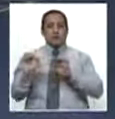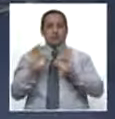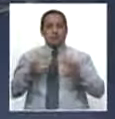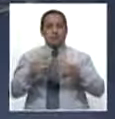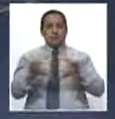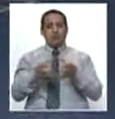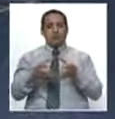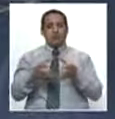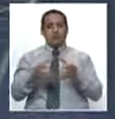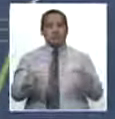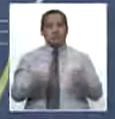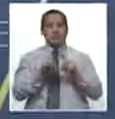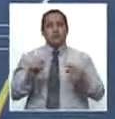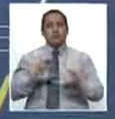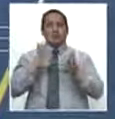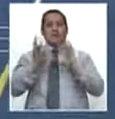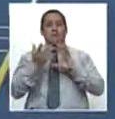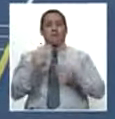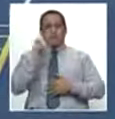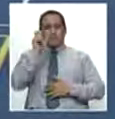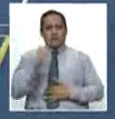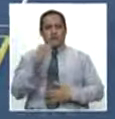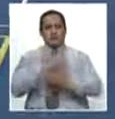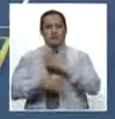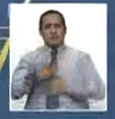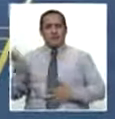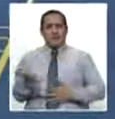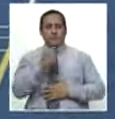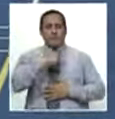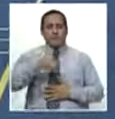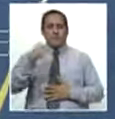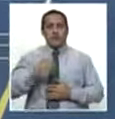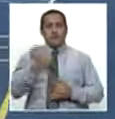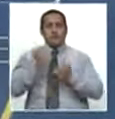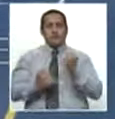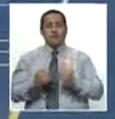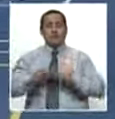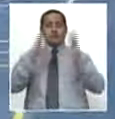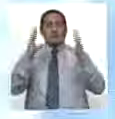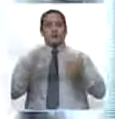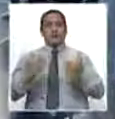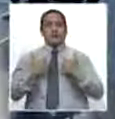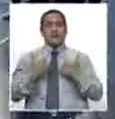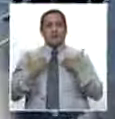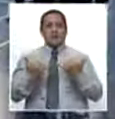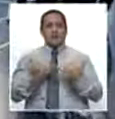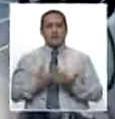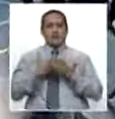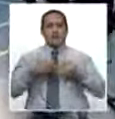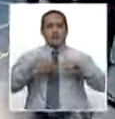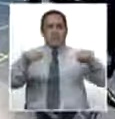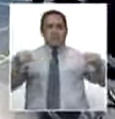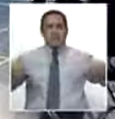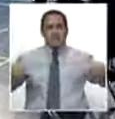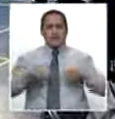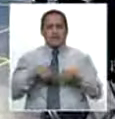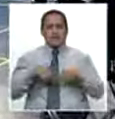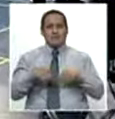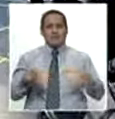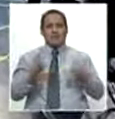a la misma familia, me he vuelto un parabadmintonista. Y bueno, finalmente llegó el día en que teníamos estas canchas que